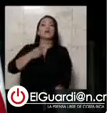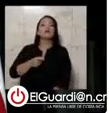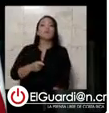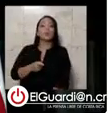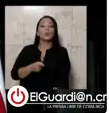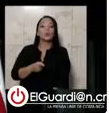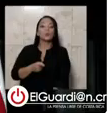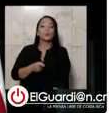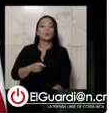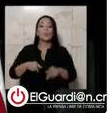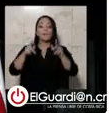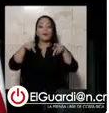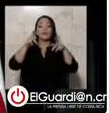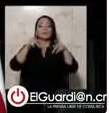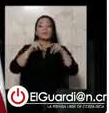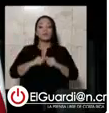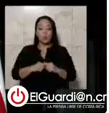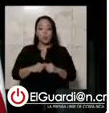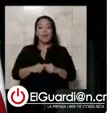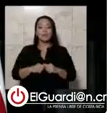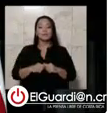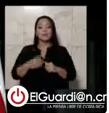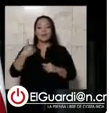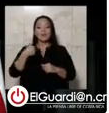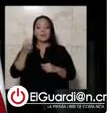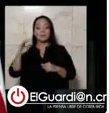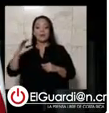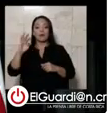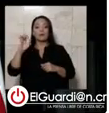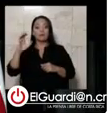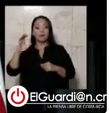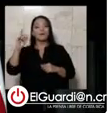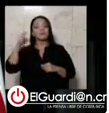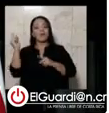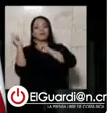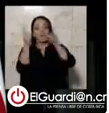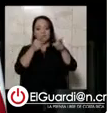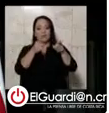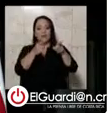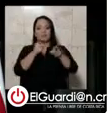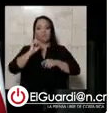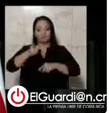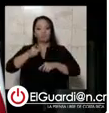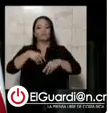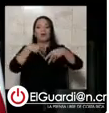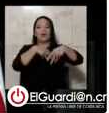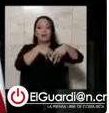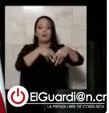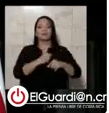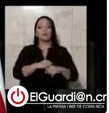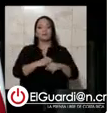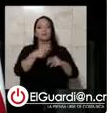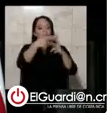quien quiera que gane un salario del TEC ir a la marcha. Van a tomar